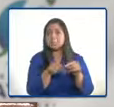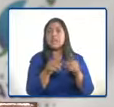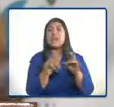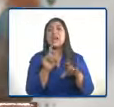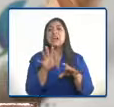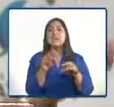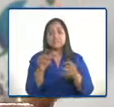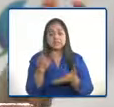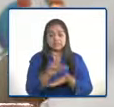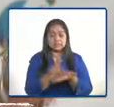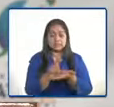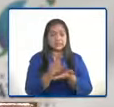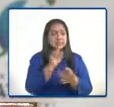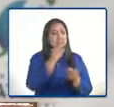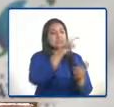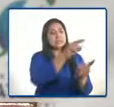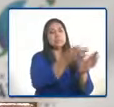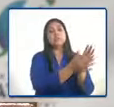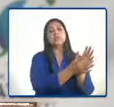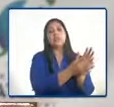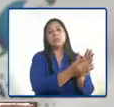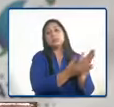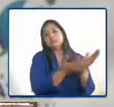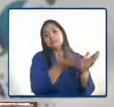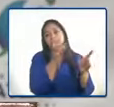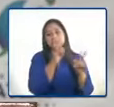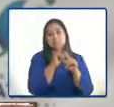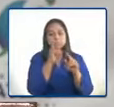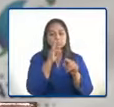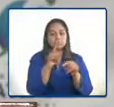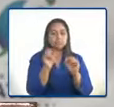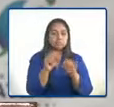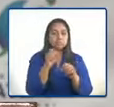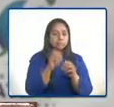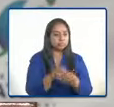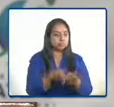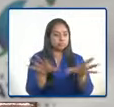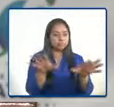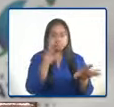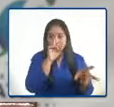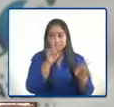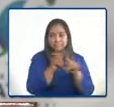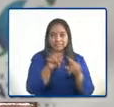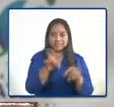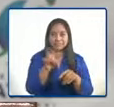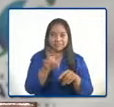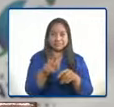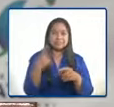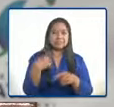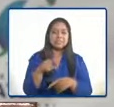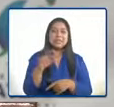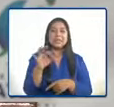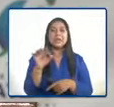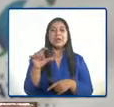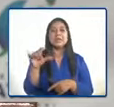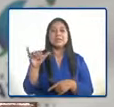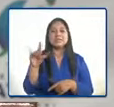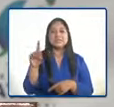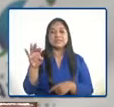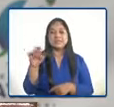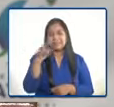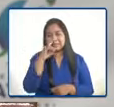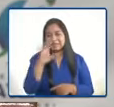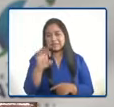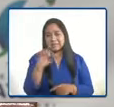sea de la ciudad o de Tapachula. Así que esperamos que también poder cubrir esa necesidad para el occidente del país del vuelo hacia